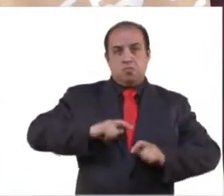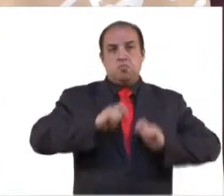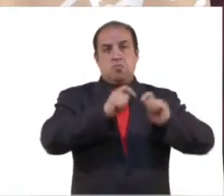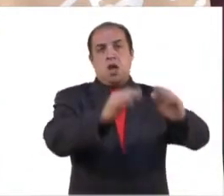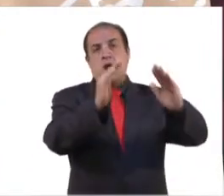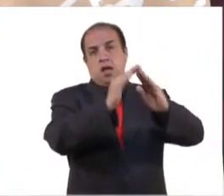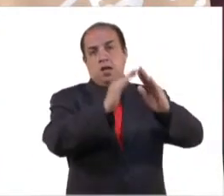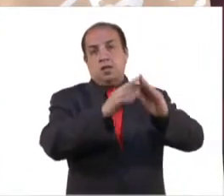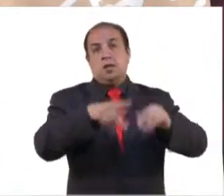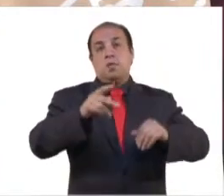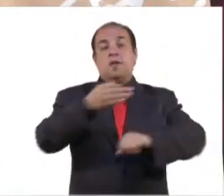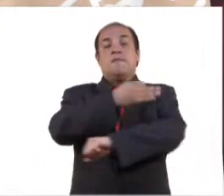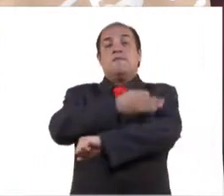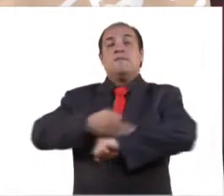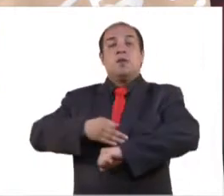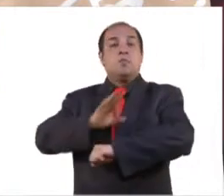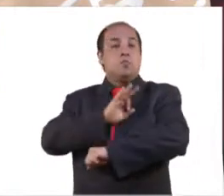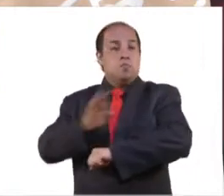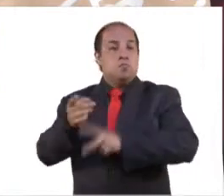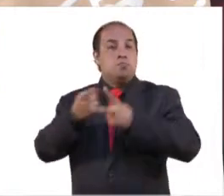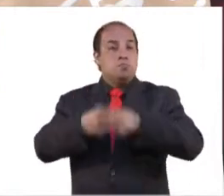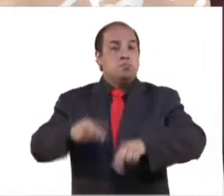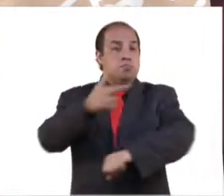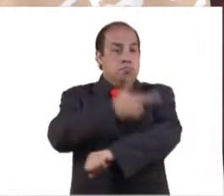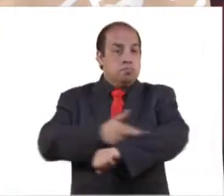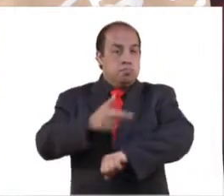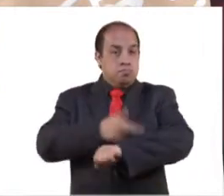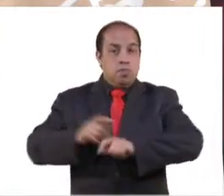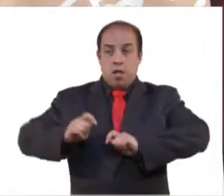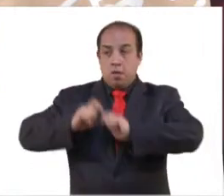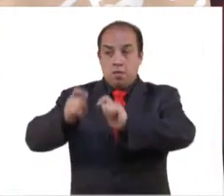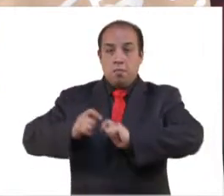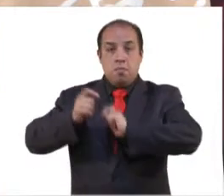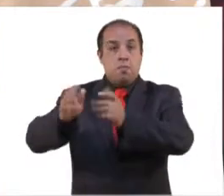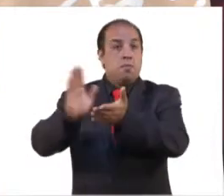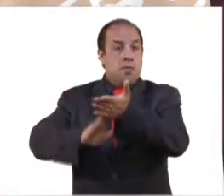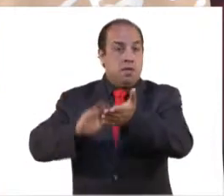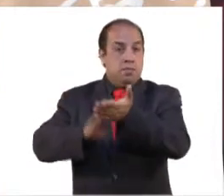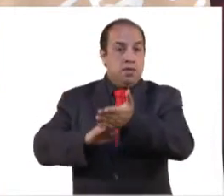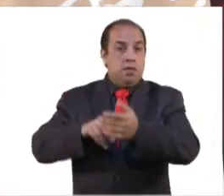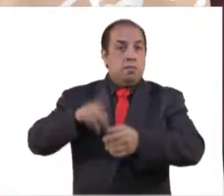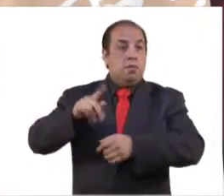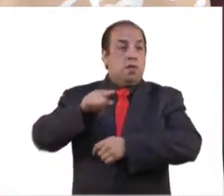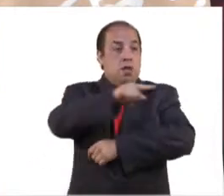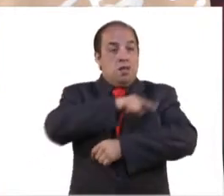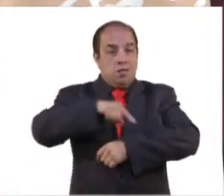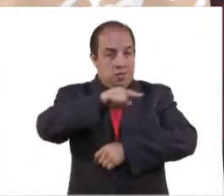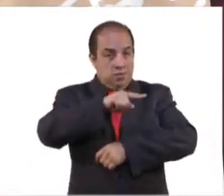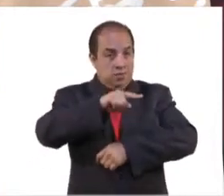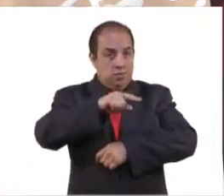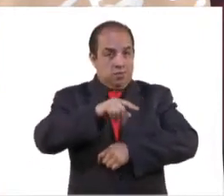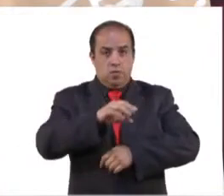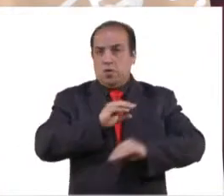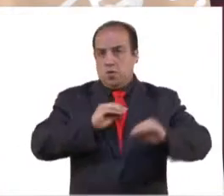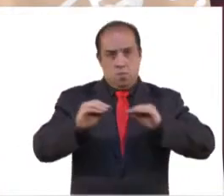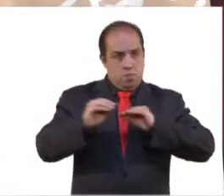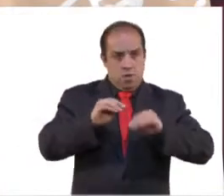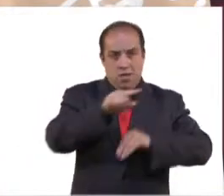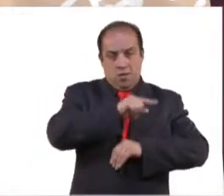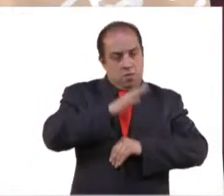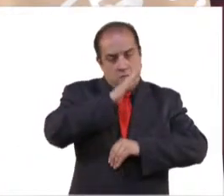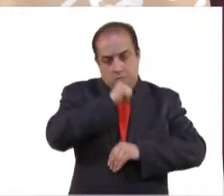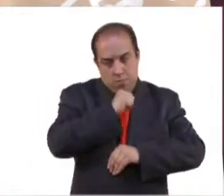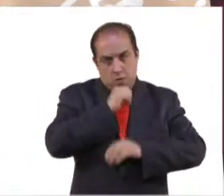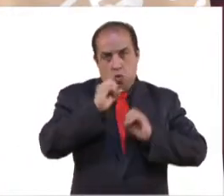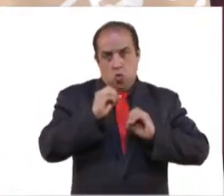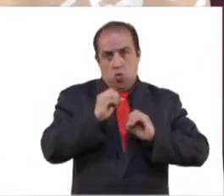que un familiar inicie el trámite con los documentos, pero para que ellos no se muevan si no lo pueden